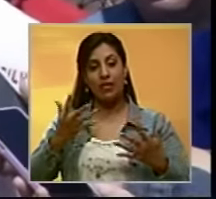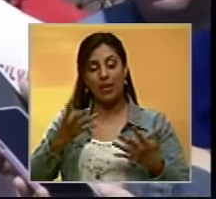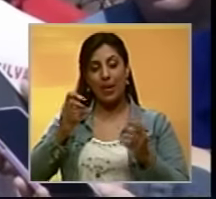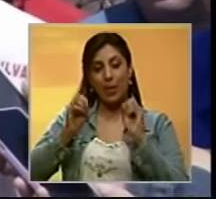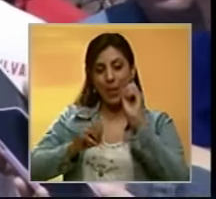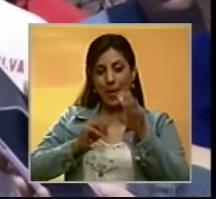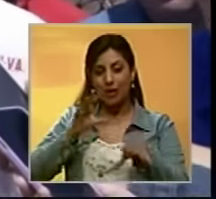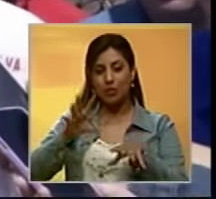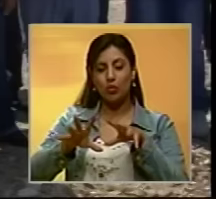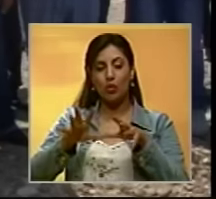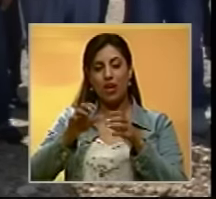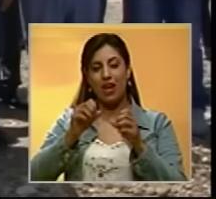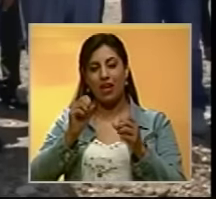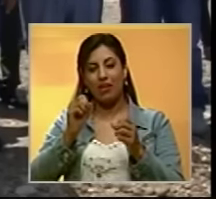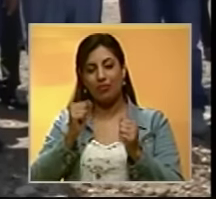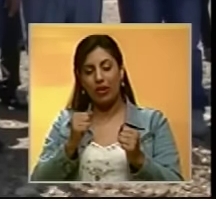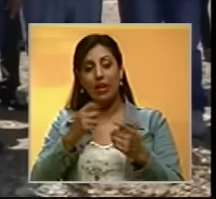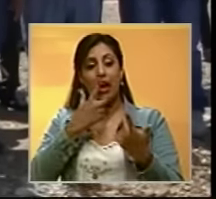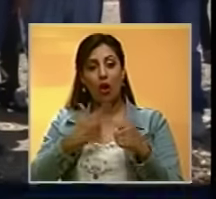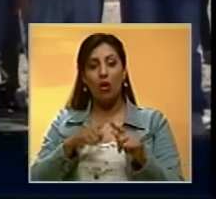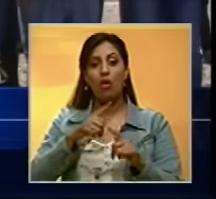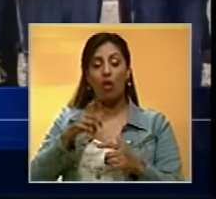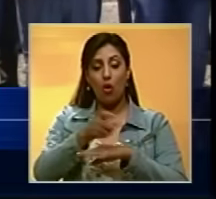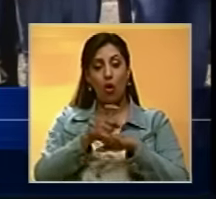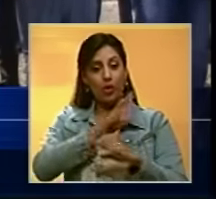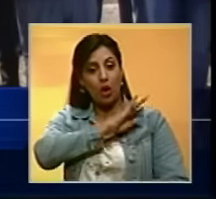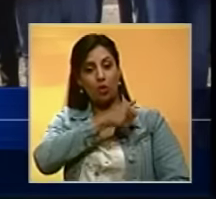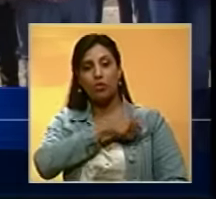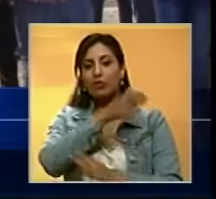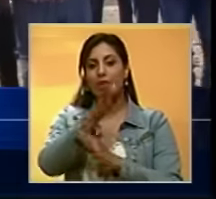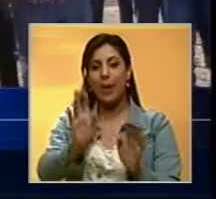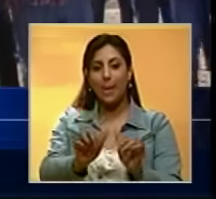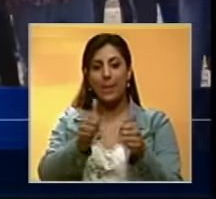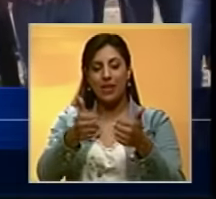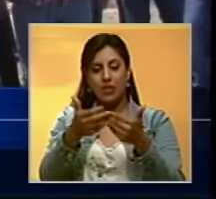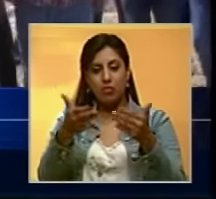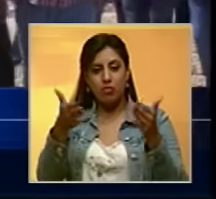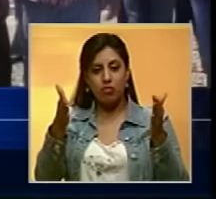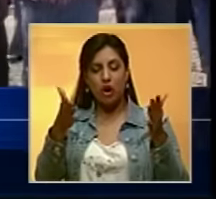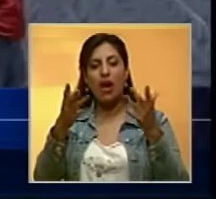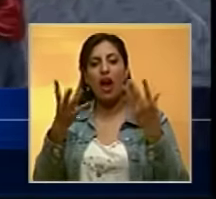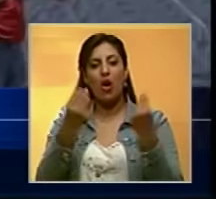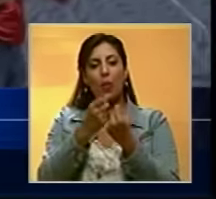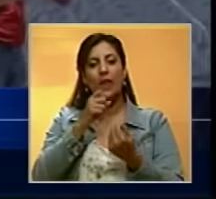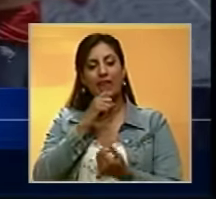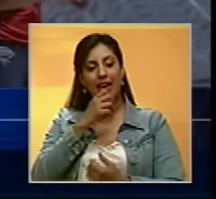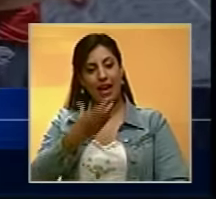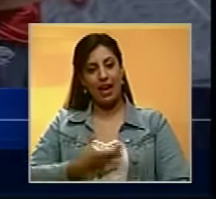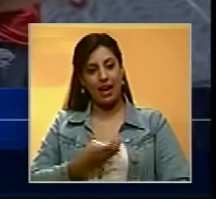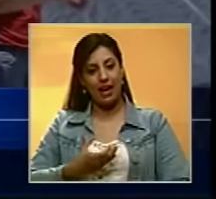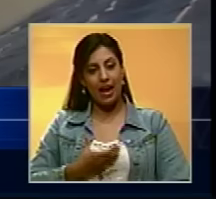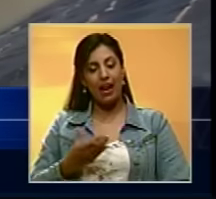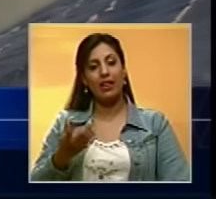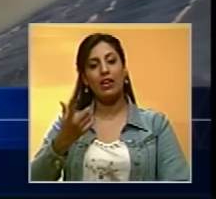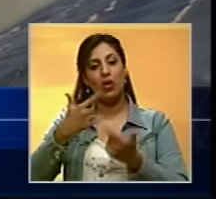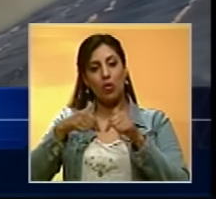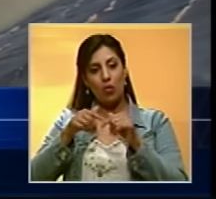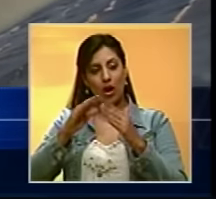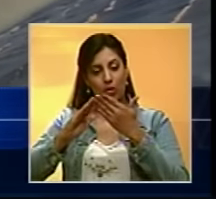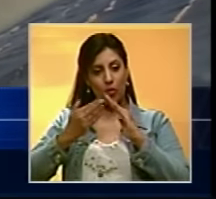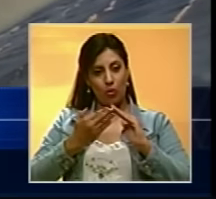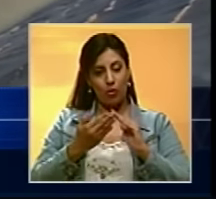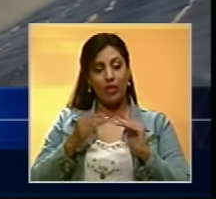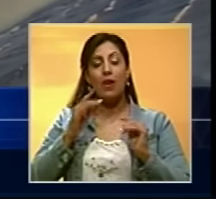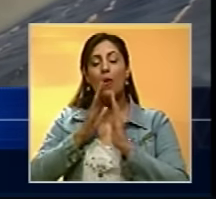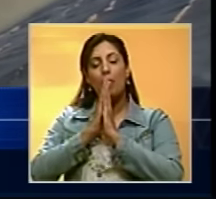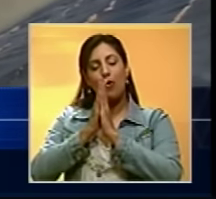residuos sólidos la autoridad de gobierno realizó la activación del relleno sanitario en compañía de los alcaldes de la mancomunidad a